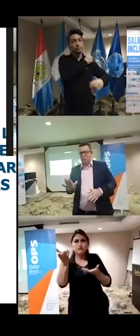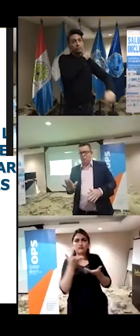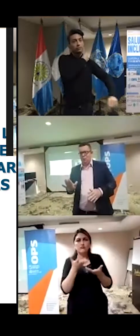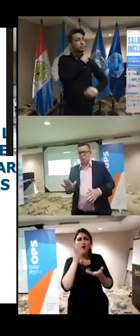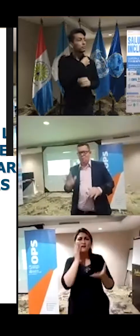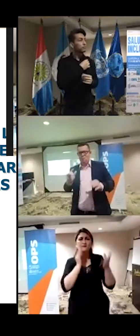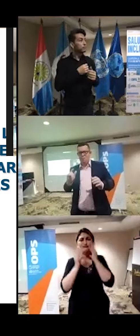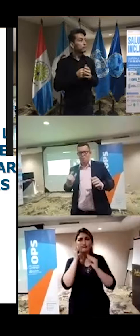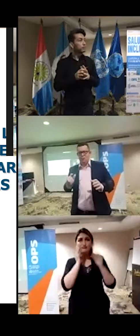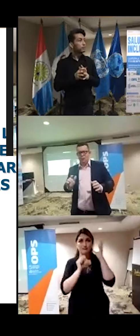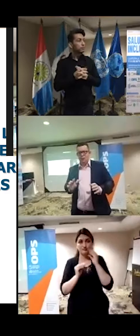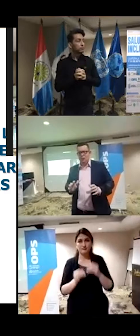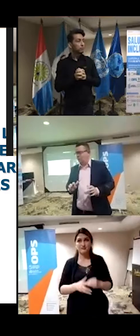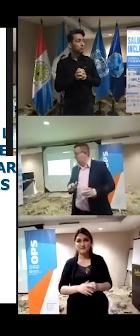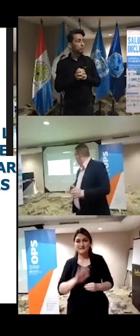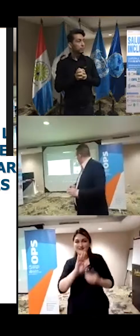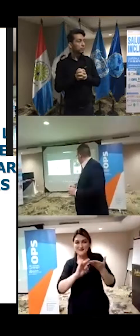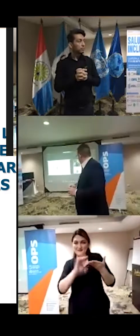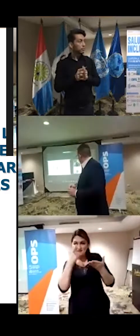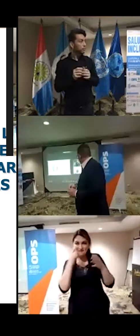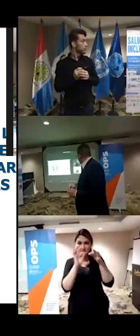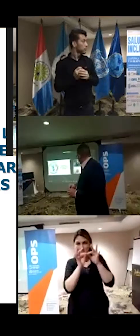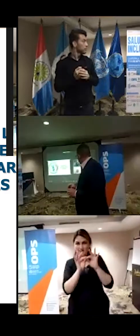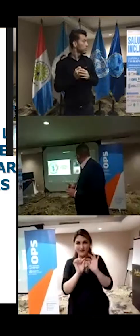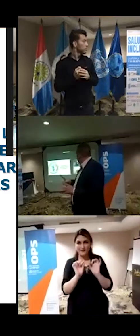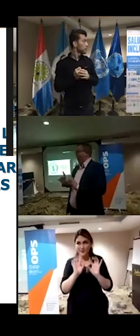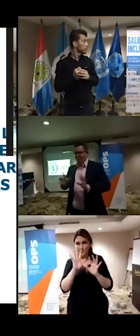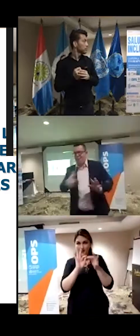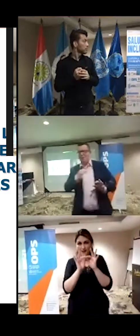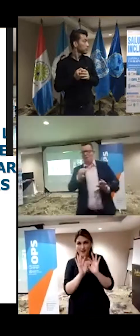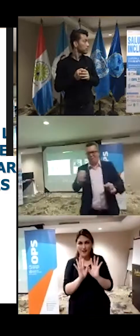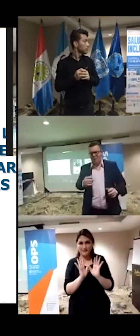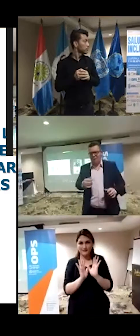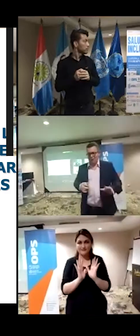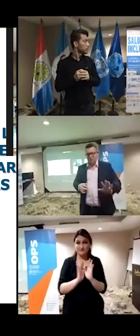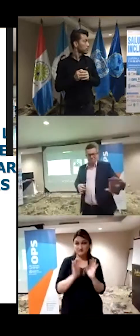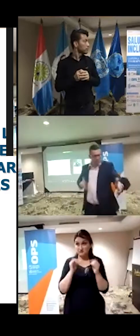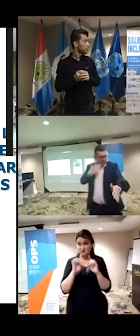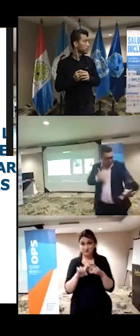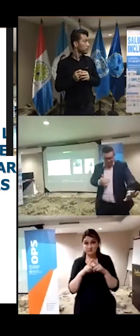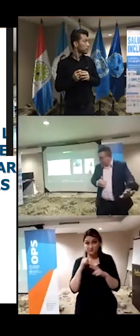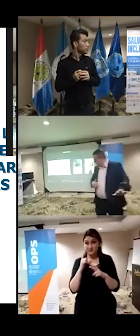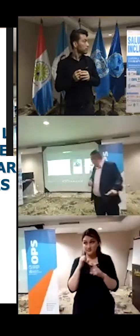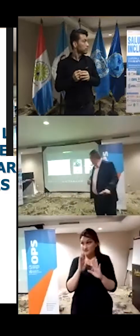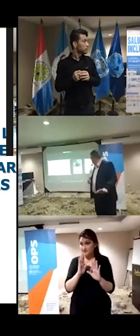Ya un momento, le pido disculpas que estamos el equipo organizándonos un momento. Muy bien, ahora sí.